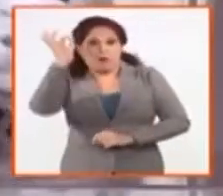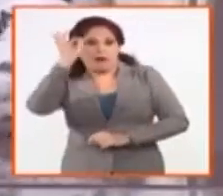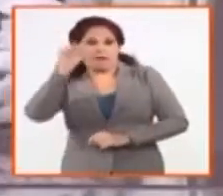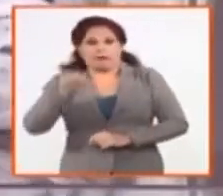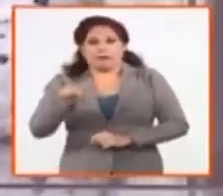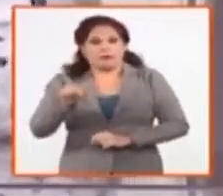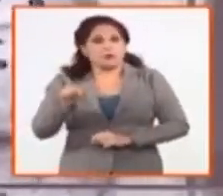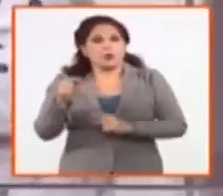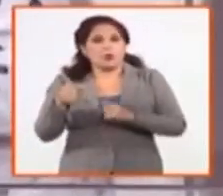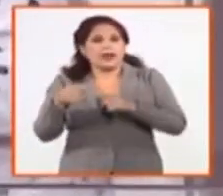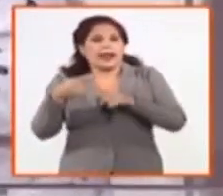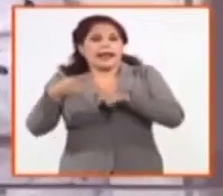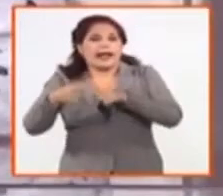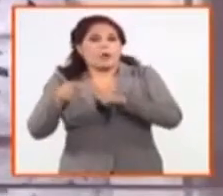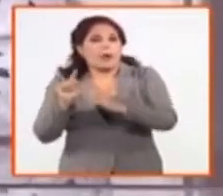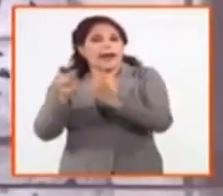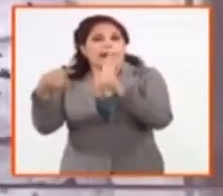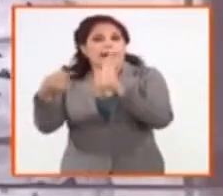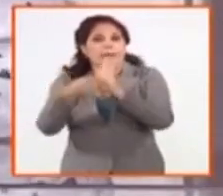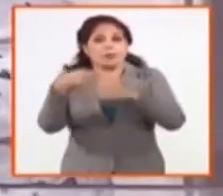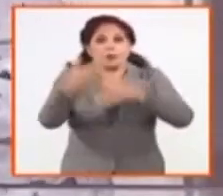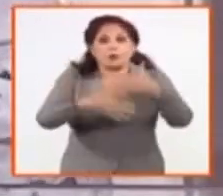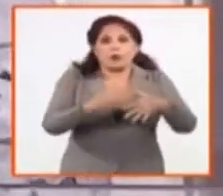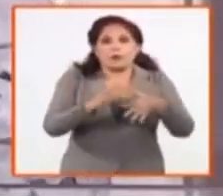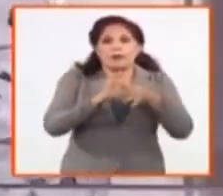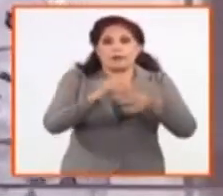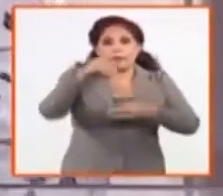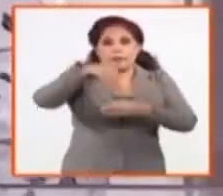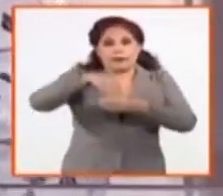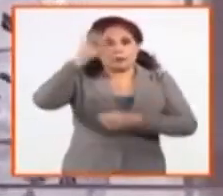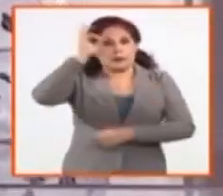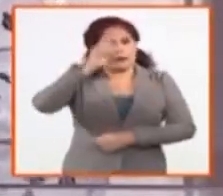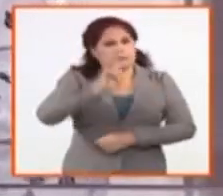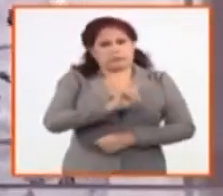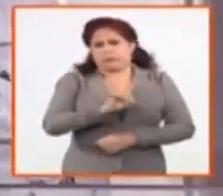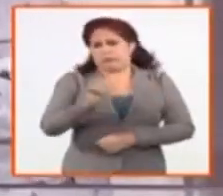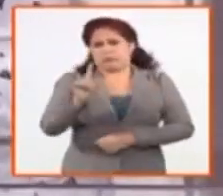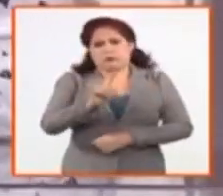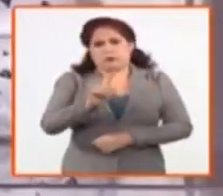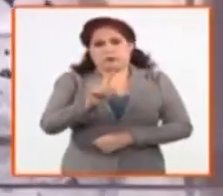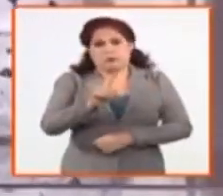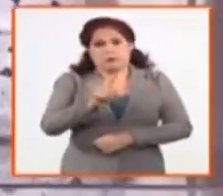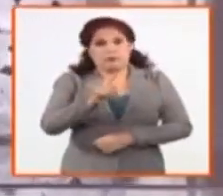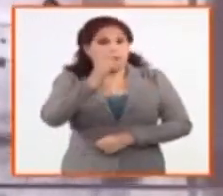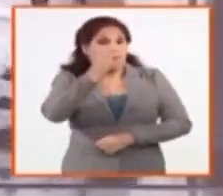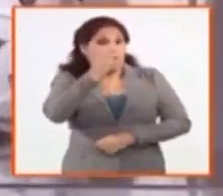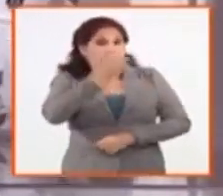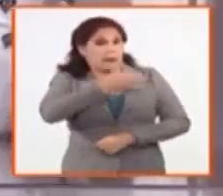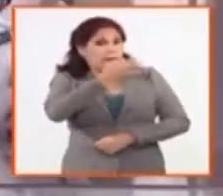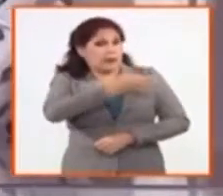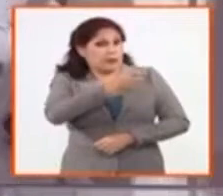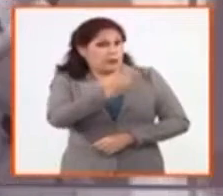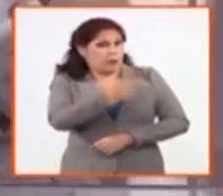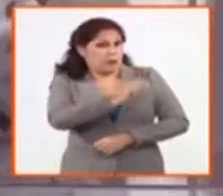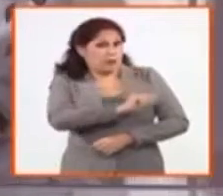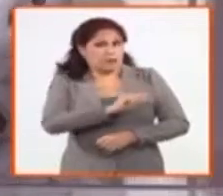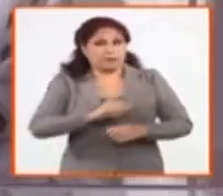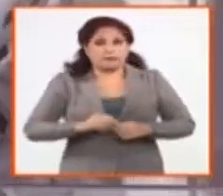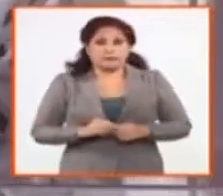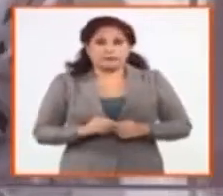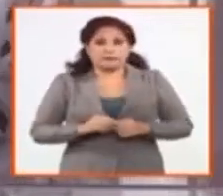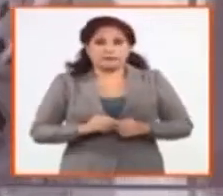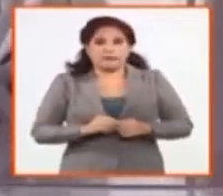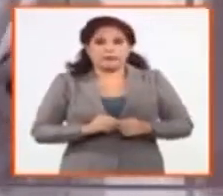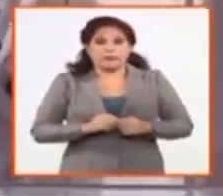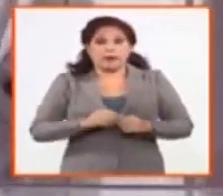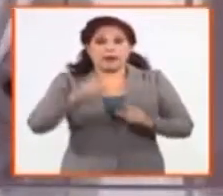elemento de desestabilización porque no es lo que quieren. Y Martínez decía algo muy importante, y es que son los